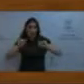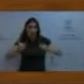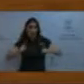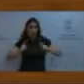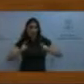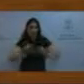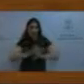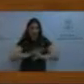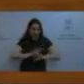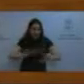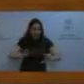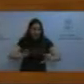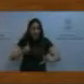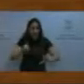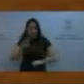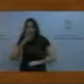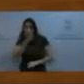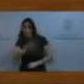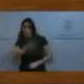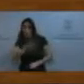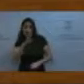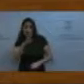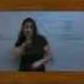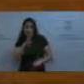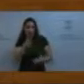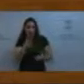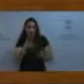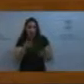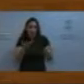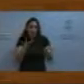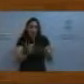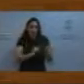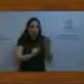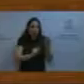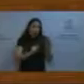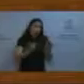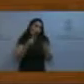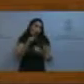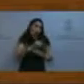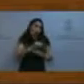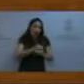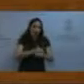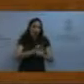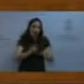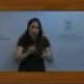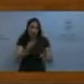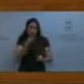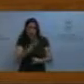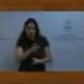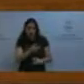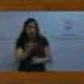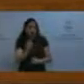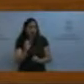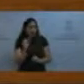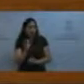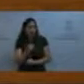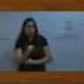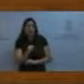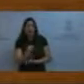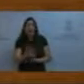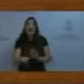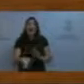la UTE por el abandono de la obra si es que habían incumplido alguna de sus obligaciones. Se quedaron mirando por otro lado hasta que la